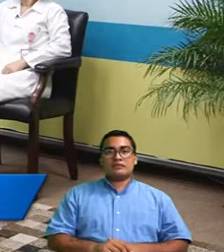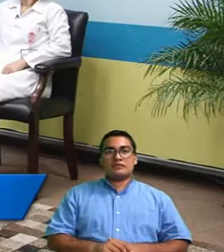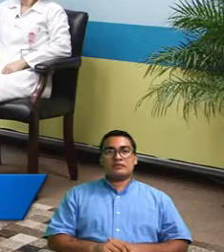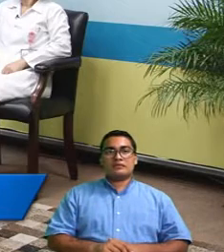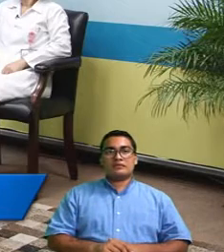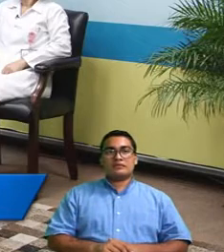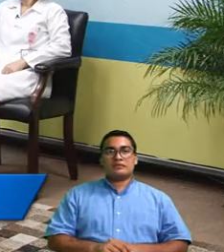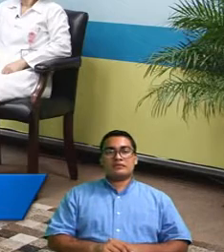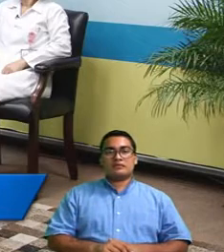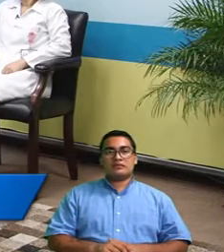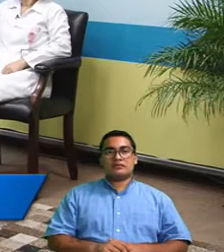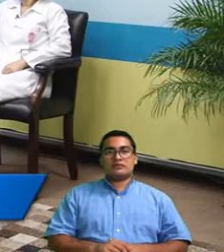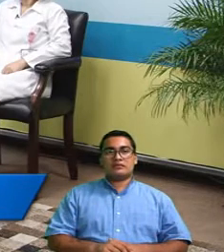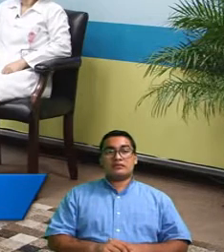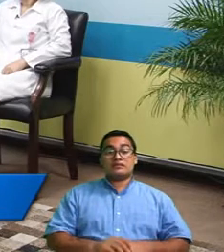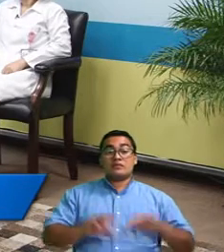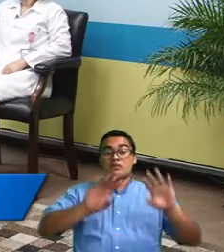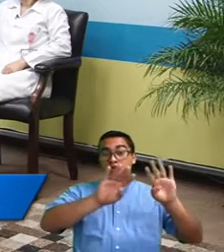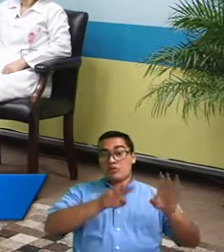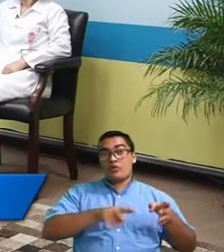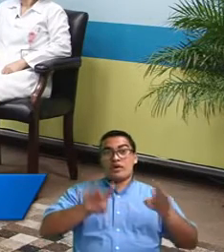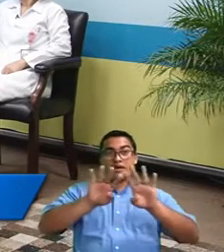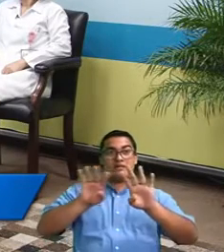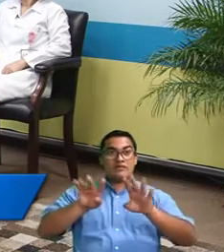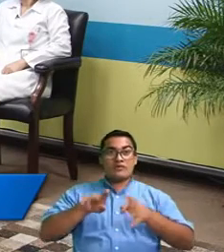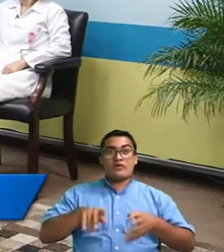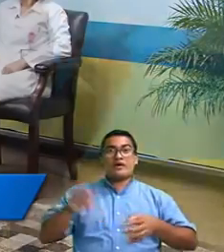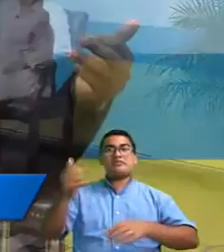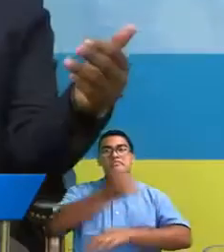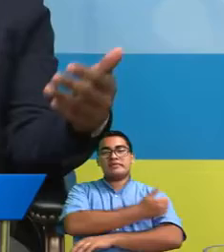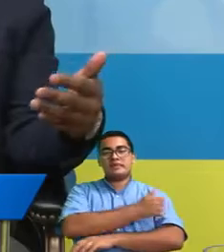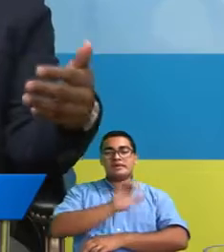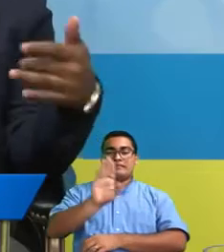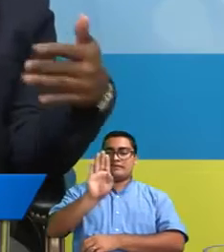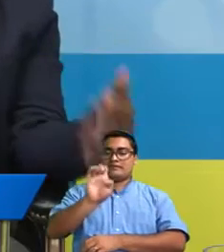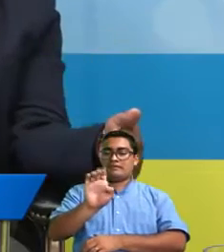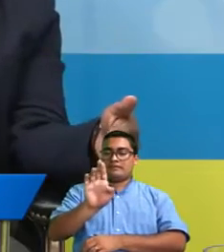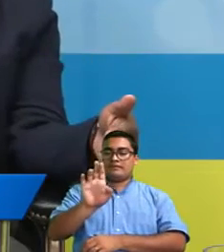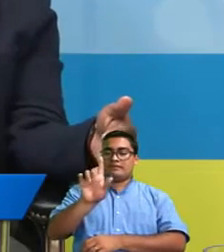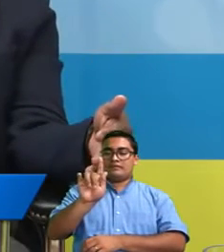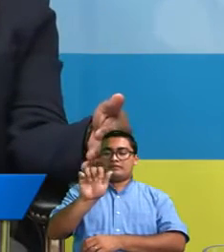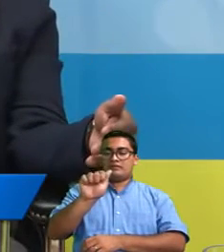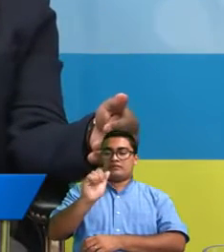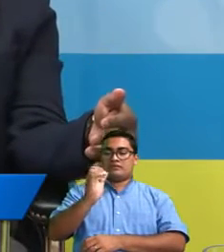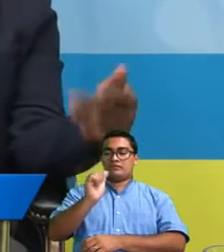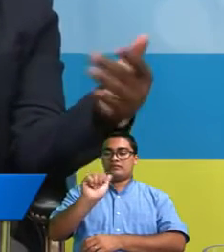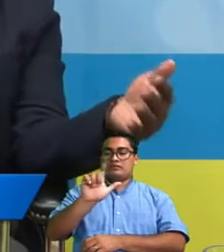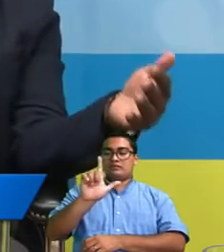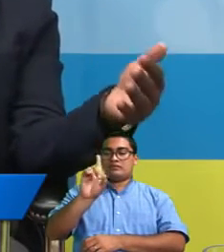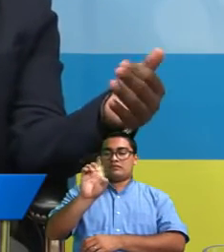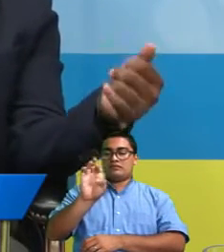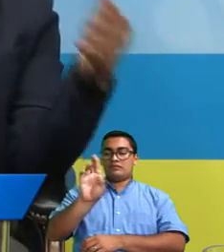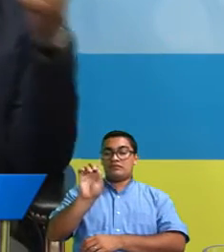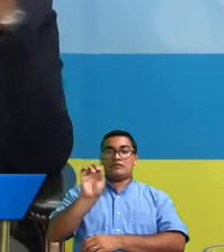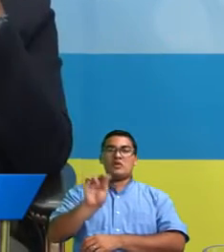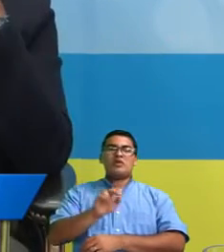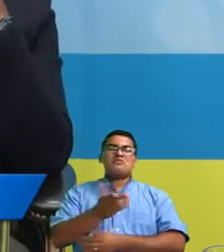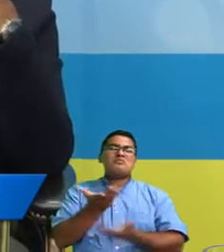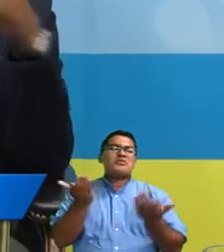las personas que llegan, las mujeres que llegan al hospital Berta Calderón, ¿en qué etapa llegan con el